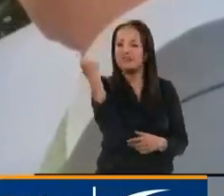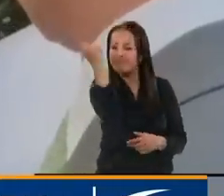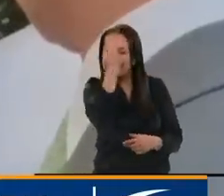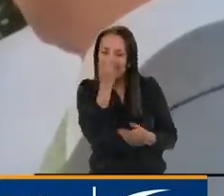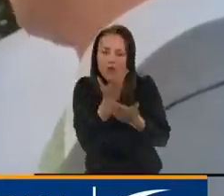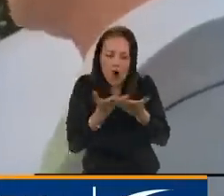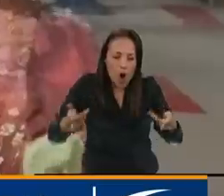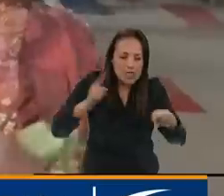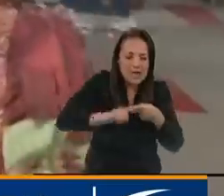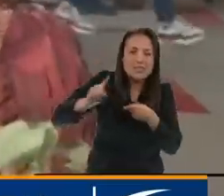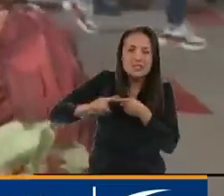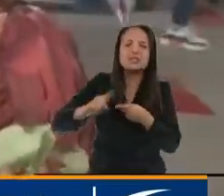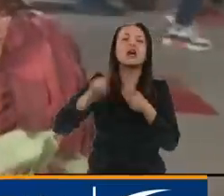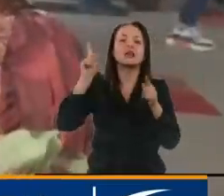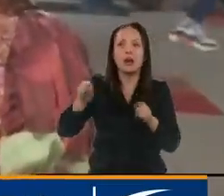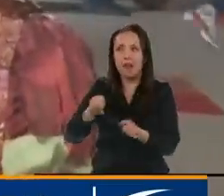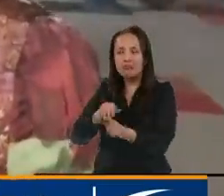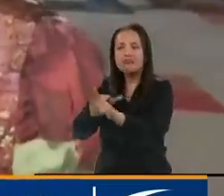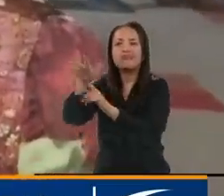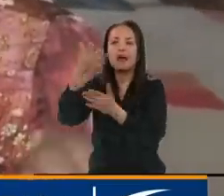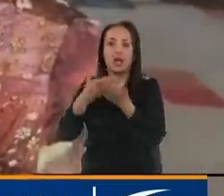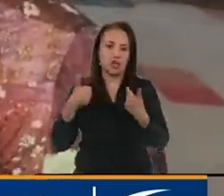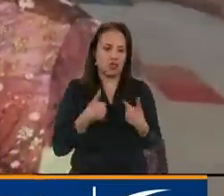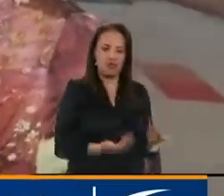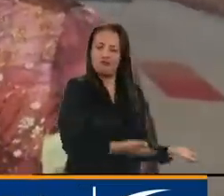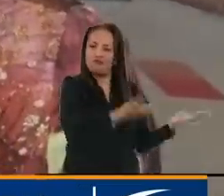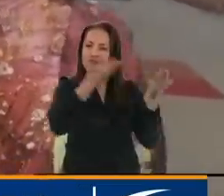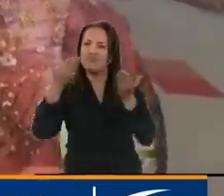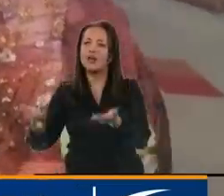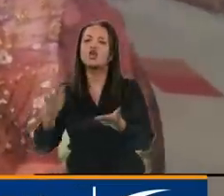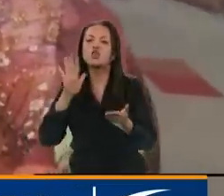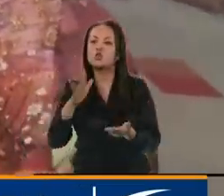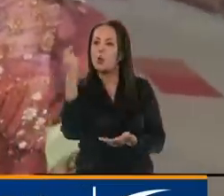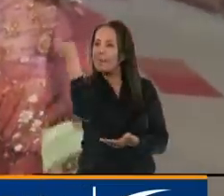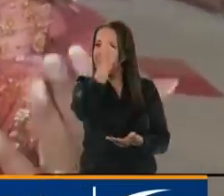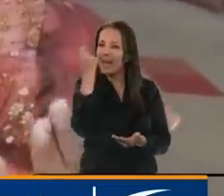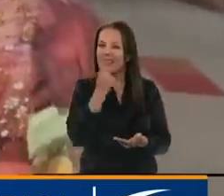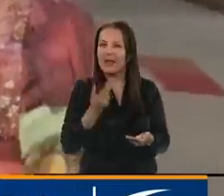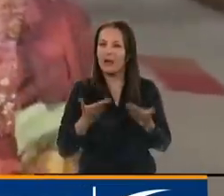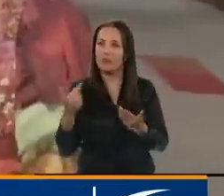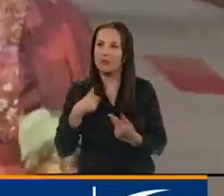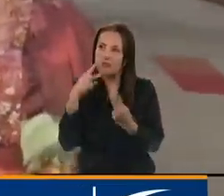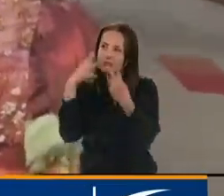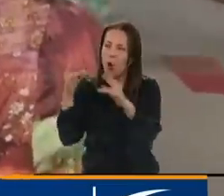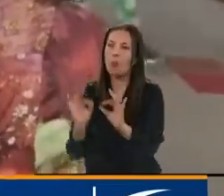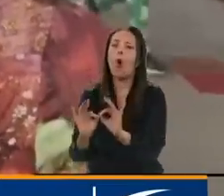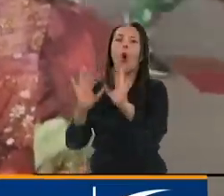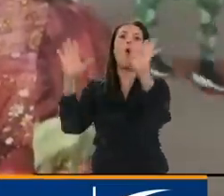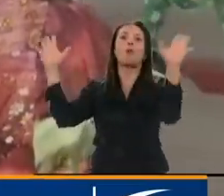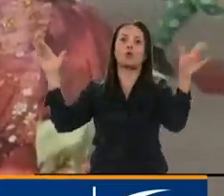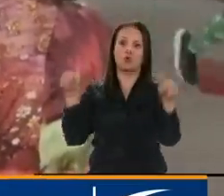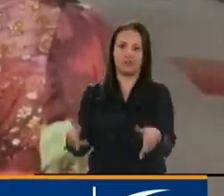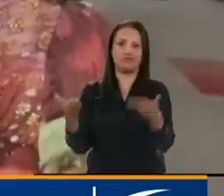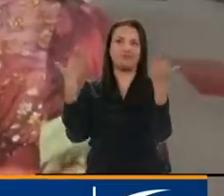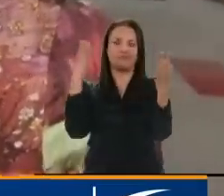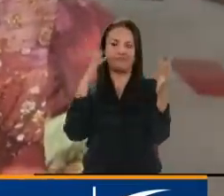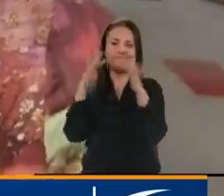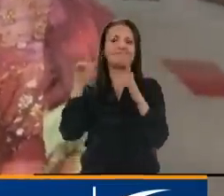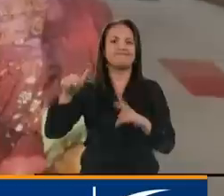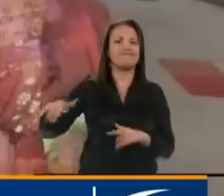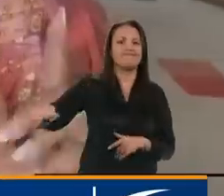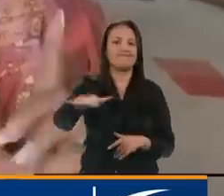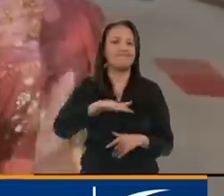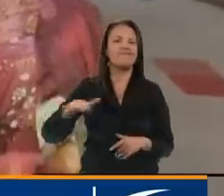Sudáfrica. Vengo a inundar este mercado con mi línea de maquillaje, porque veo una oportunidad muy grande aquí, ya